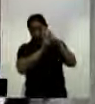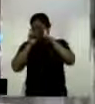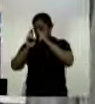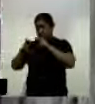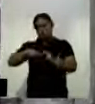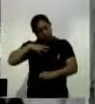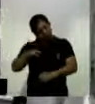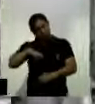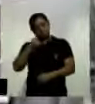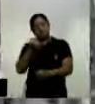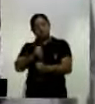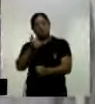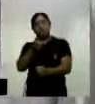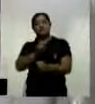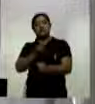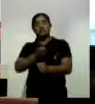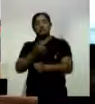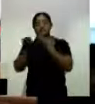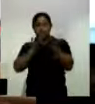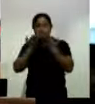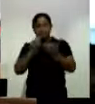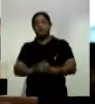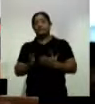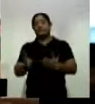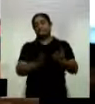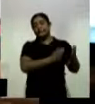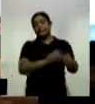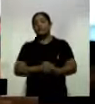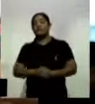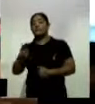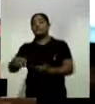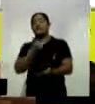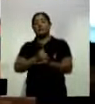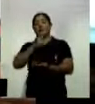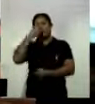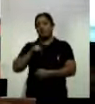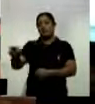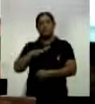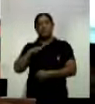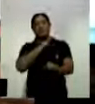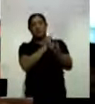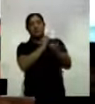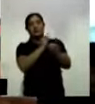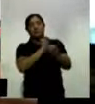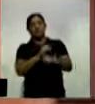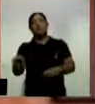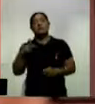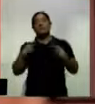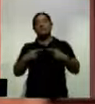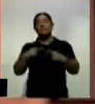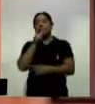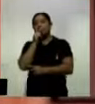La Secretaría de Seguridad Ciudadana de la Ciudad de México, mediante monitoreo de la red pública de Internet, los elementos de la Policía